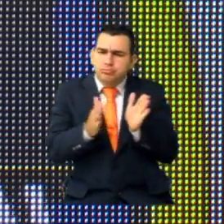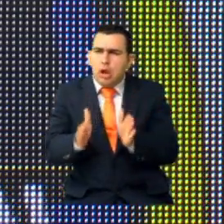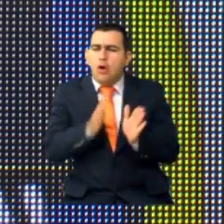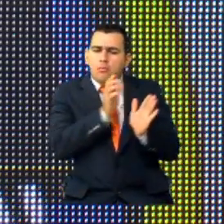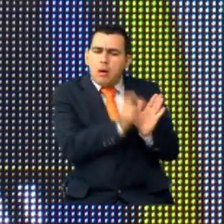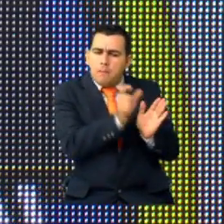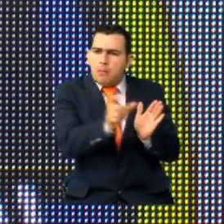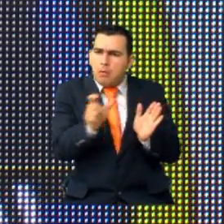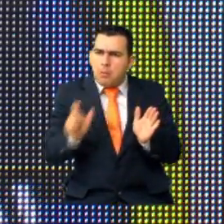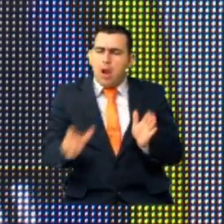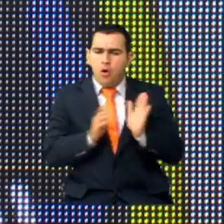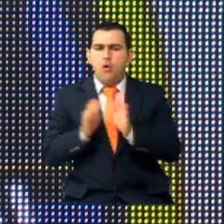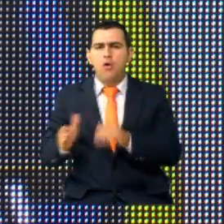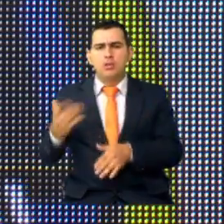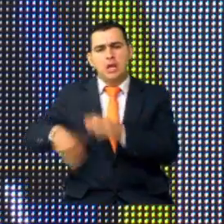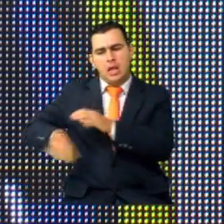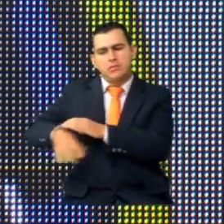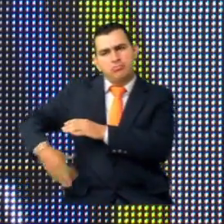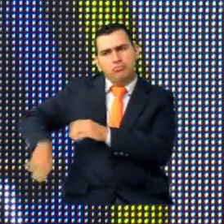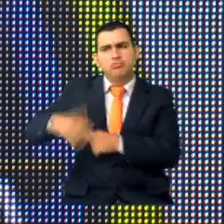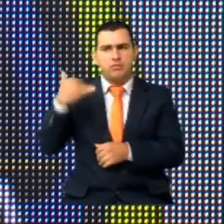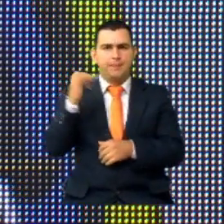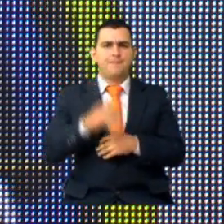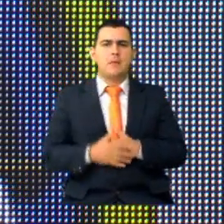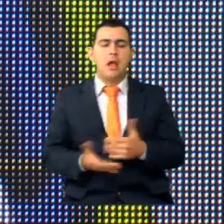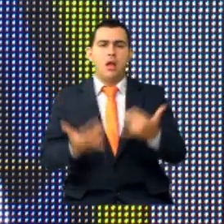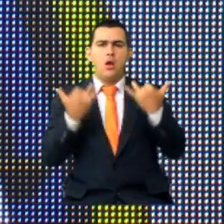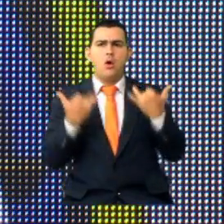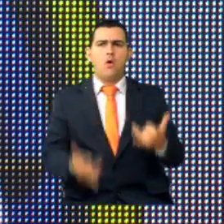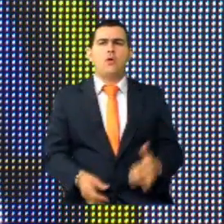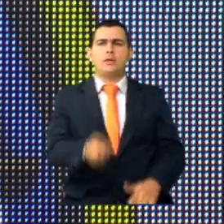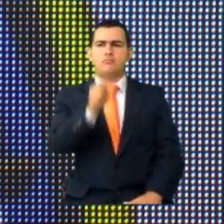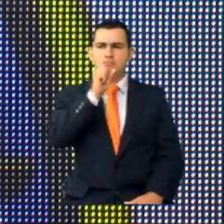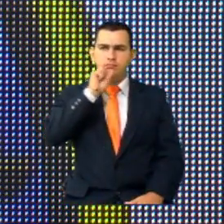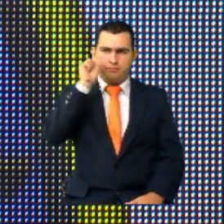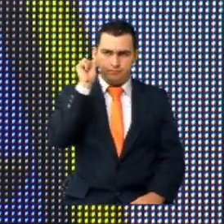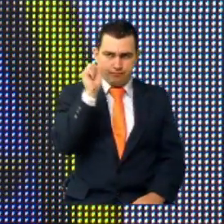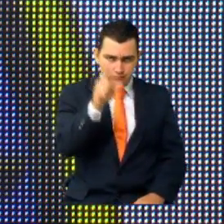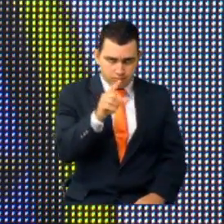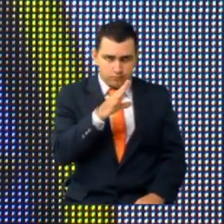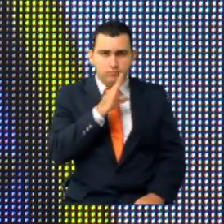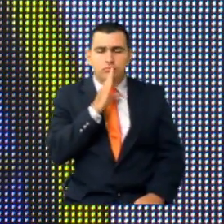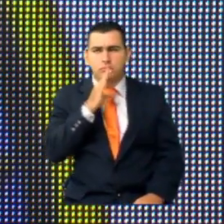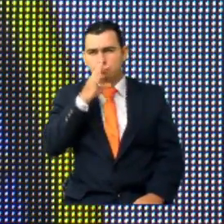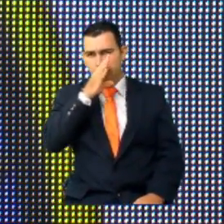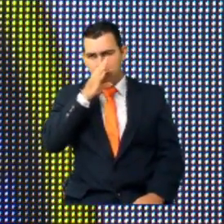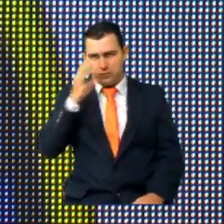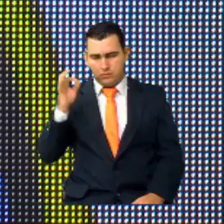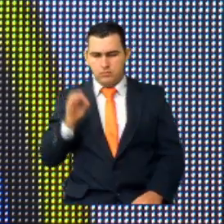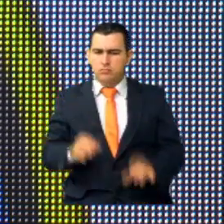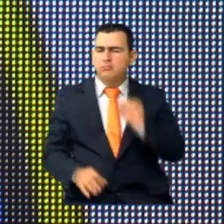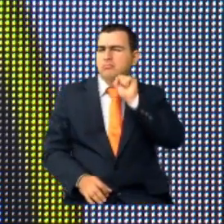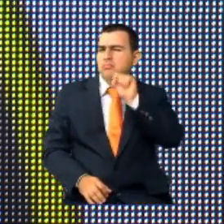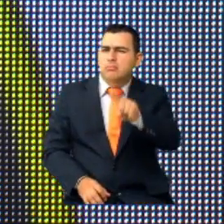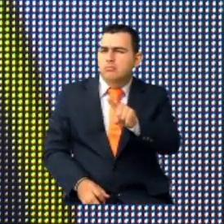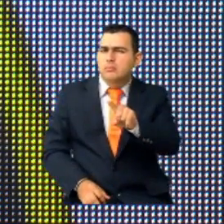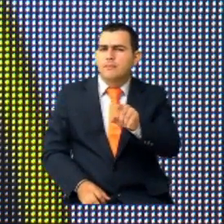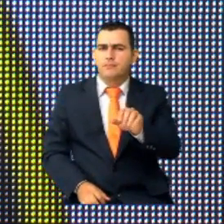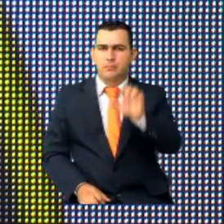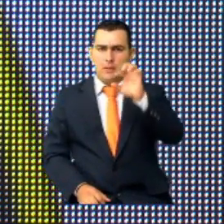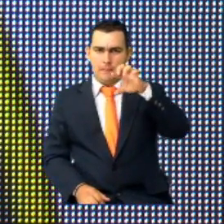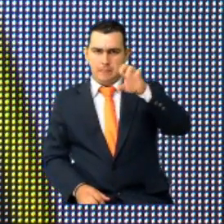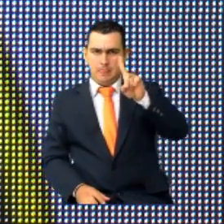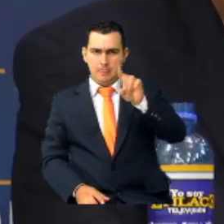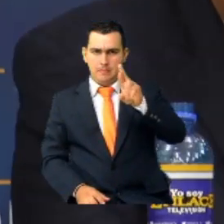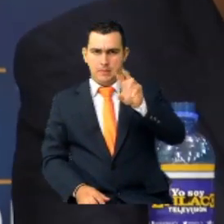fue sorteado previamente. Iniciamos así con la pregunta que formula el periodista Luis Alberto Delgado al candidato Pedro Luis